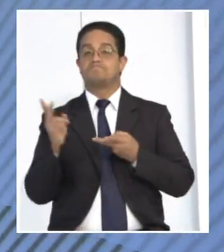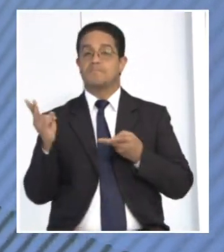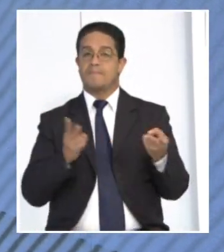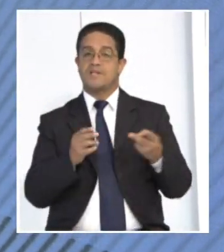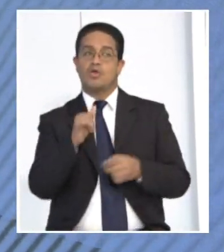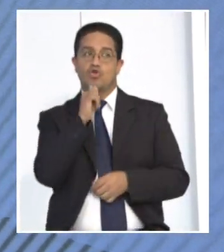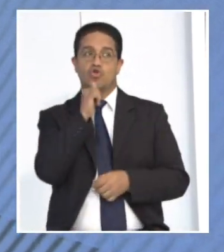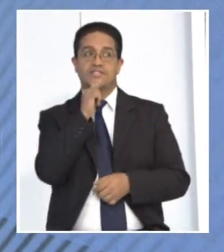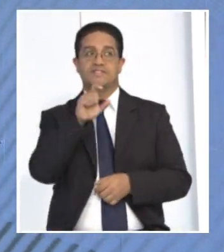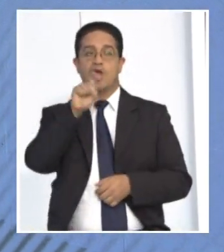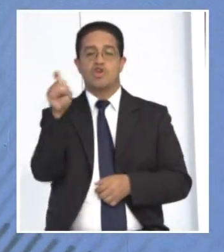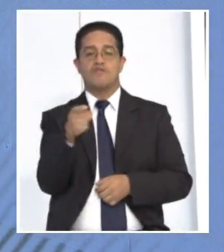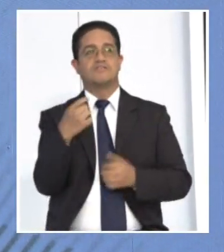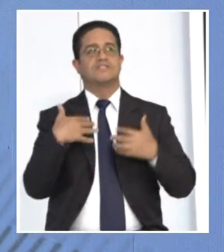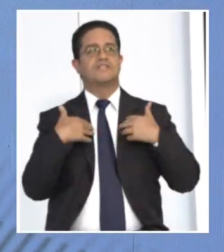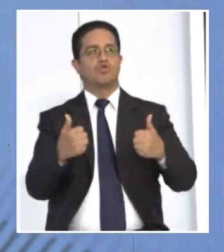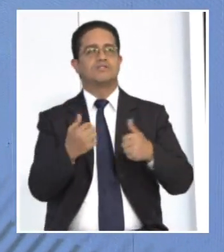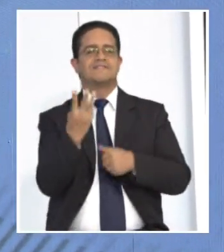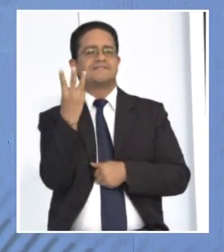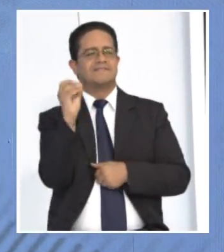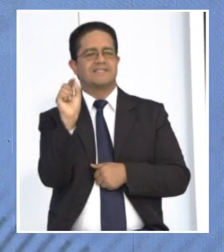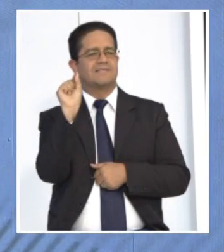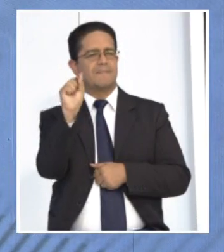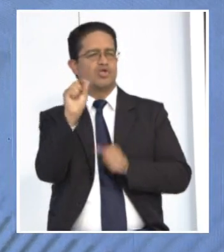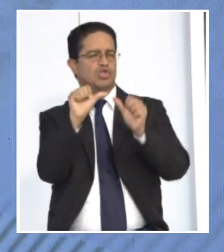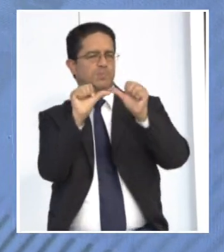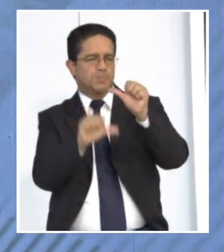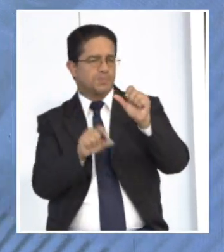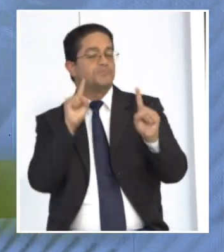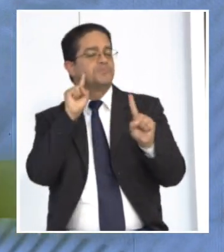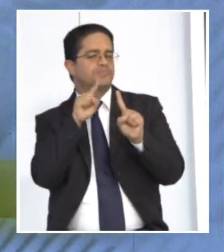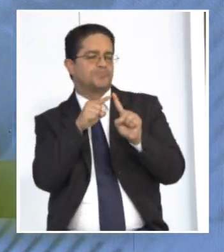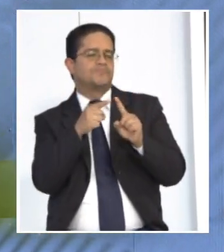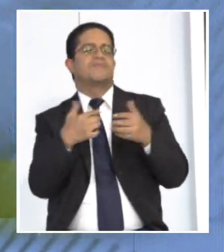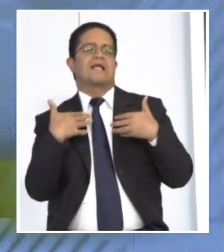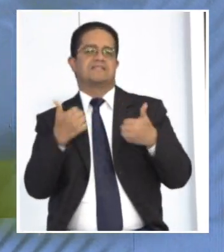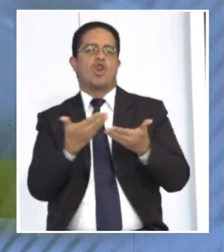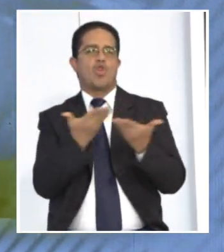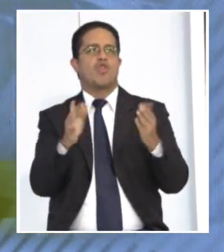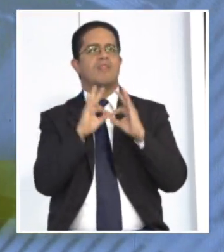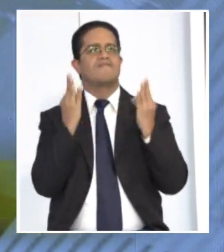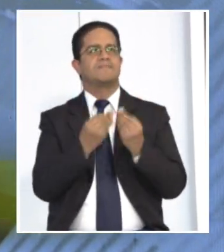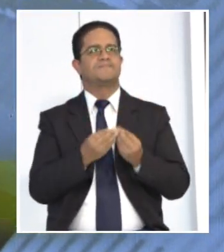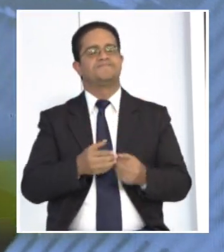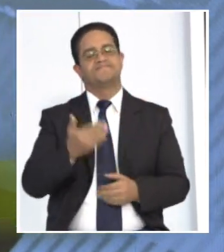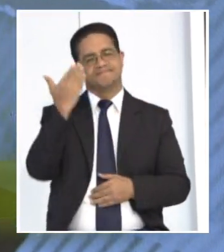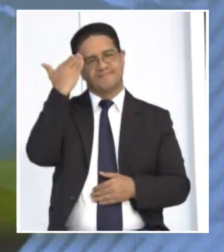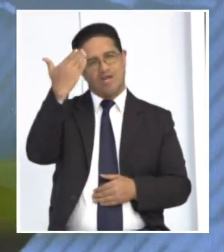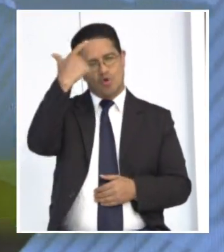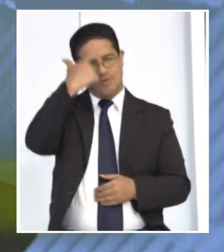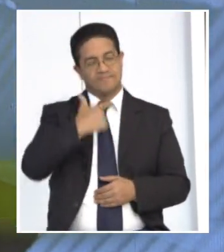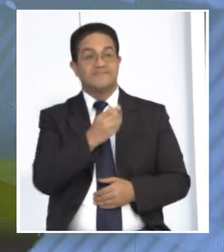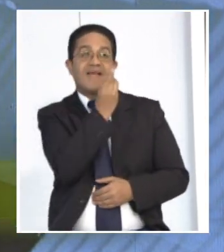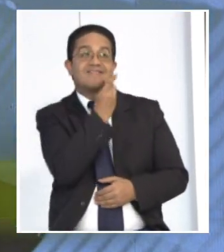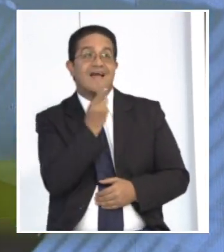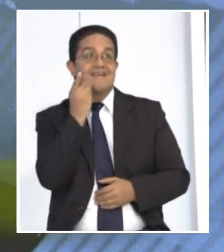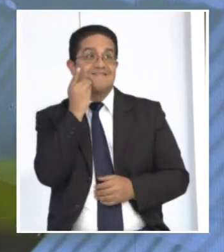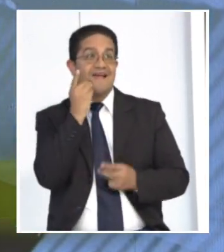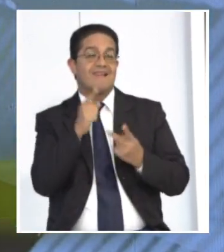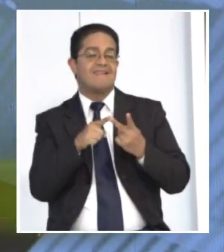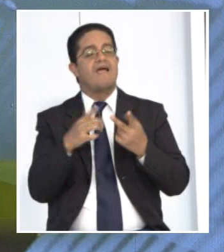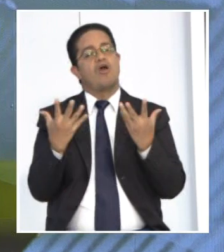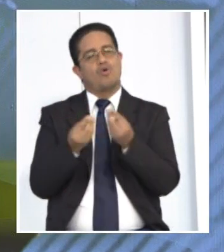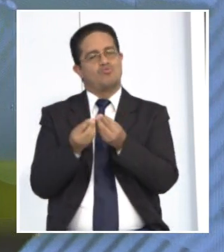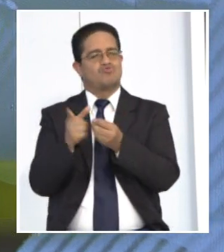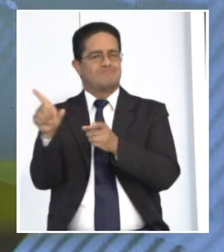Bienvenidos a Noticias Globovisión Salud, 30 minutos dedicados para el bienestar de toda la familia. Les saluda como siempre Daniela J. Salas en nombre de